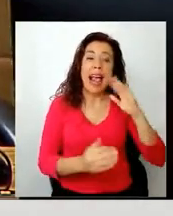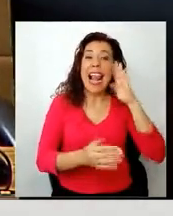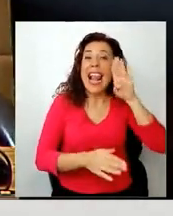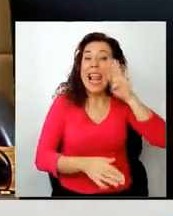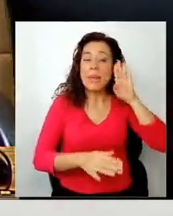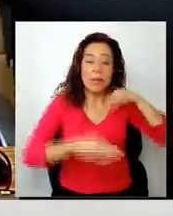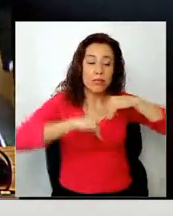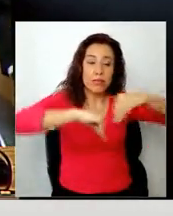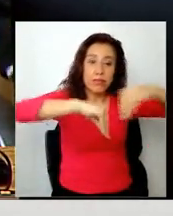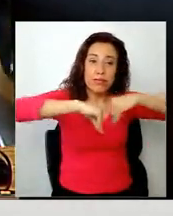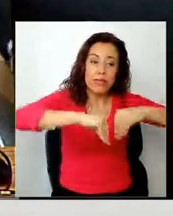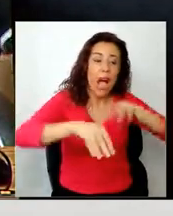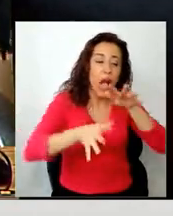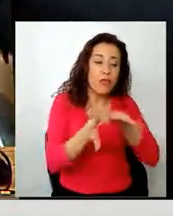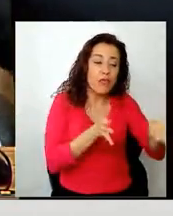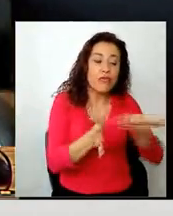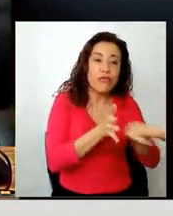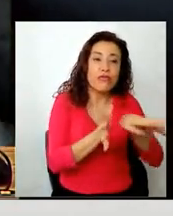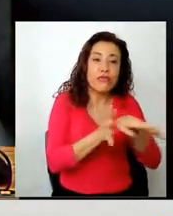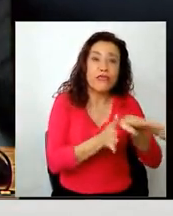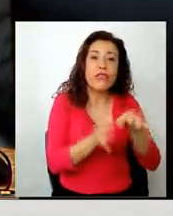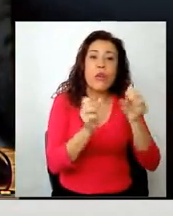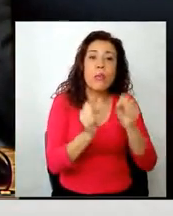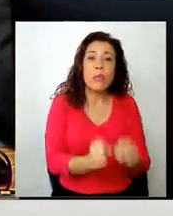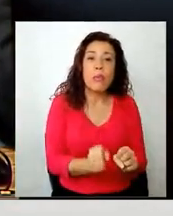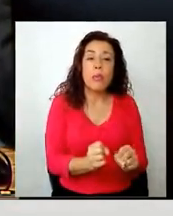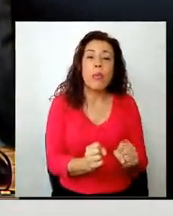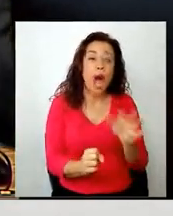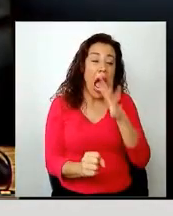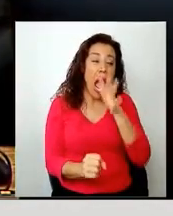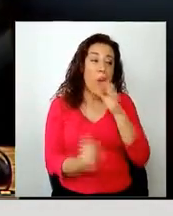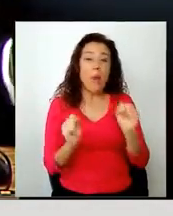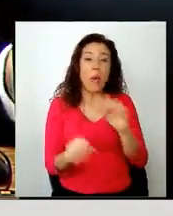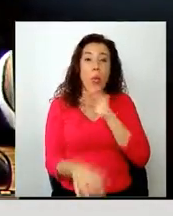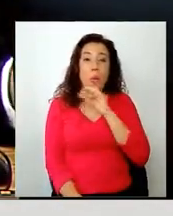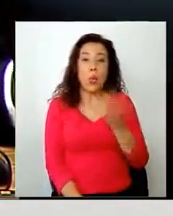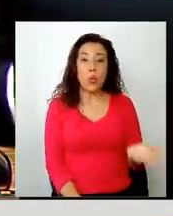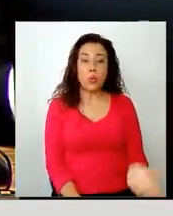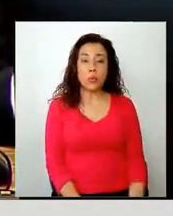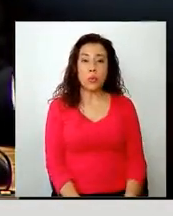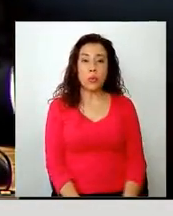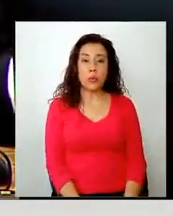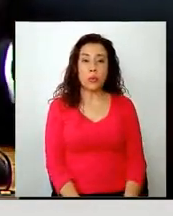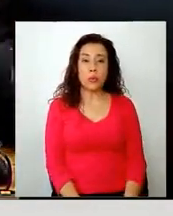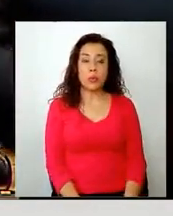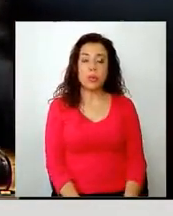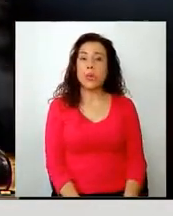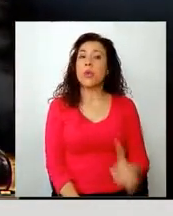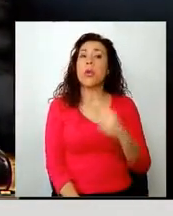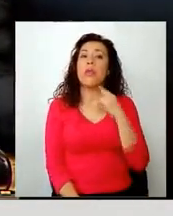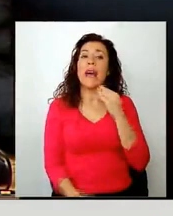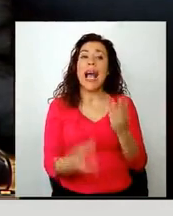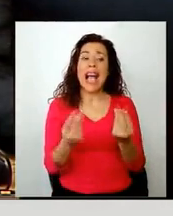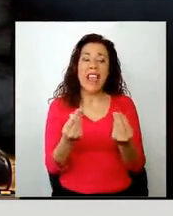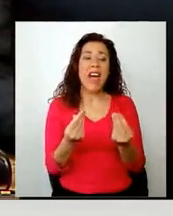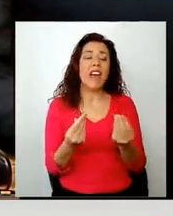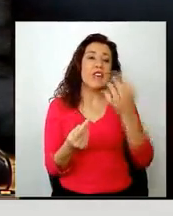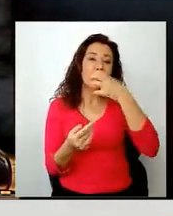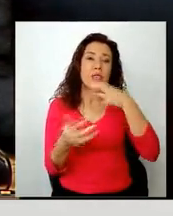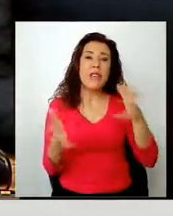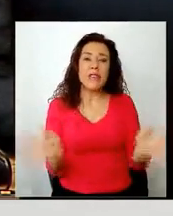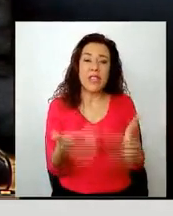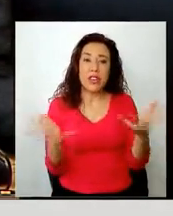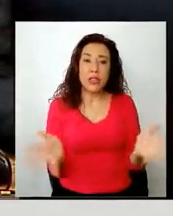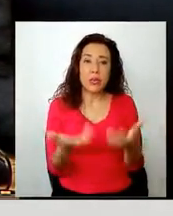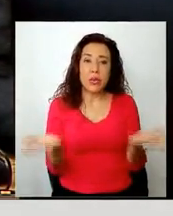la posibilidad de que hagan uso de estas aguas en lo que sea posible sin afectar la calidad de frutas y hortalizas y velando